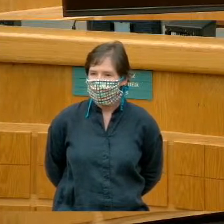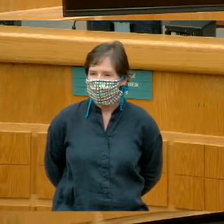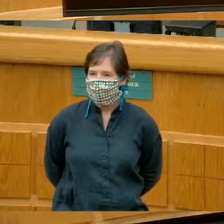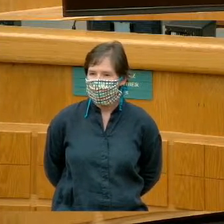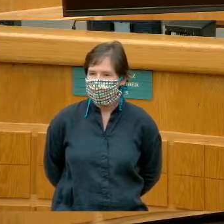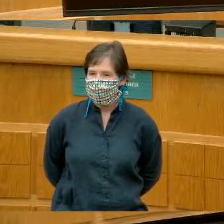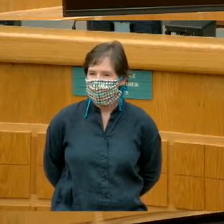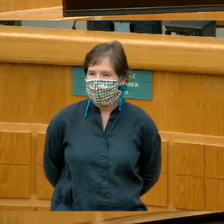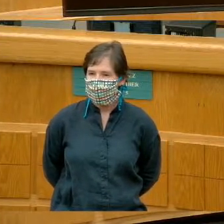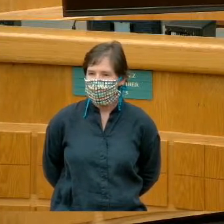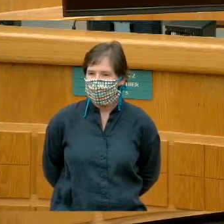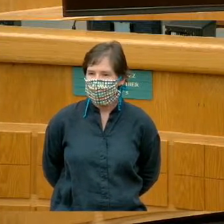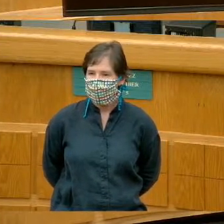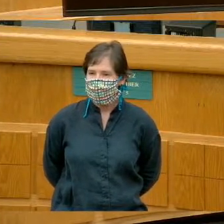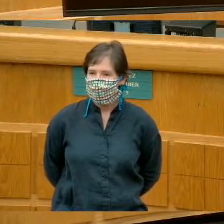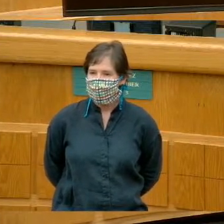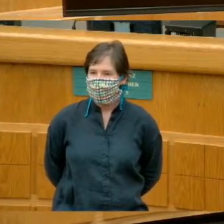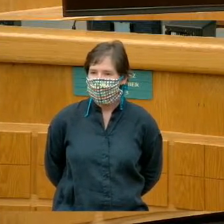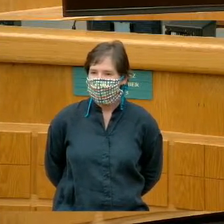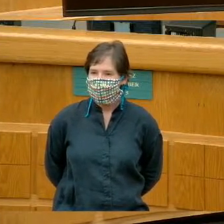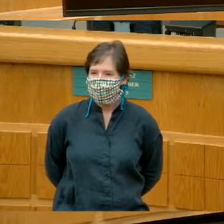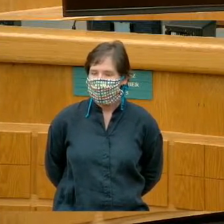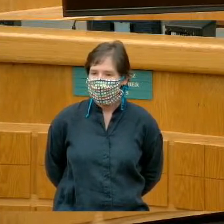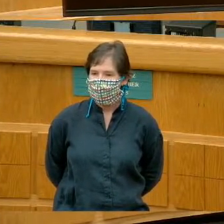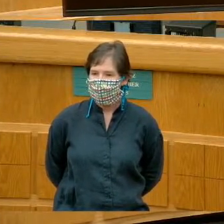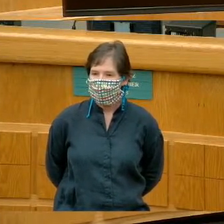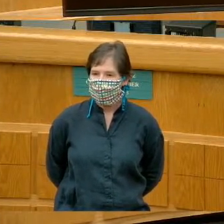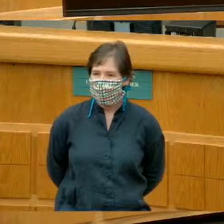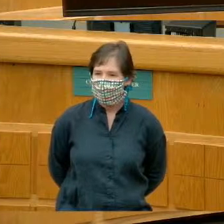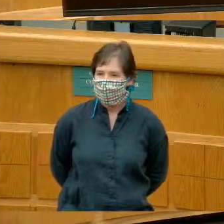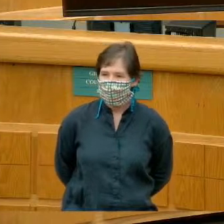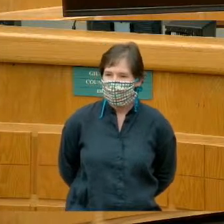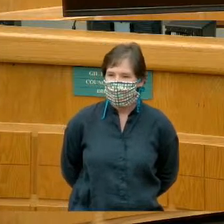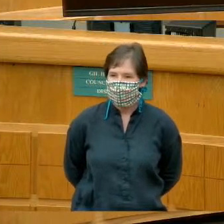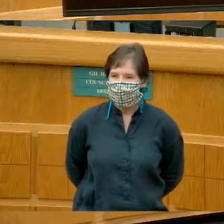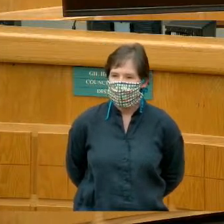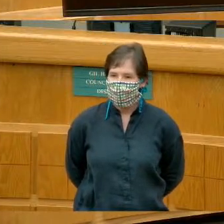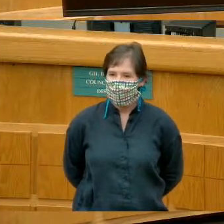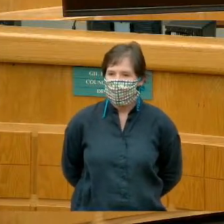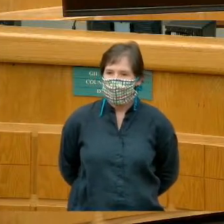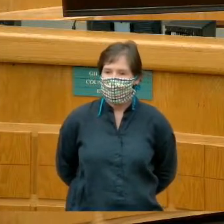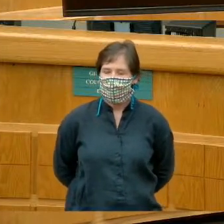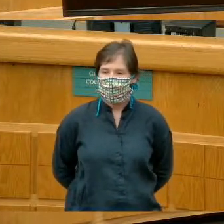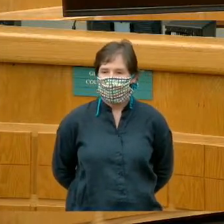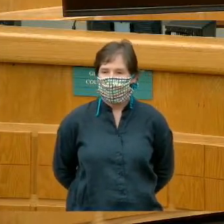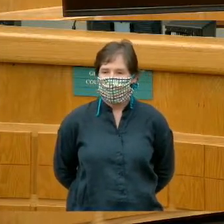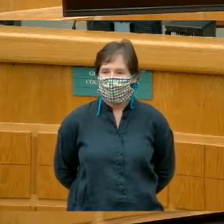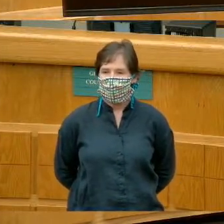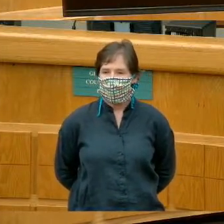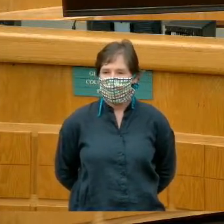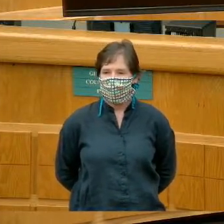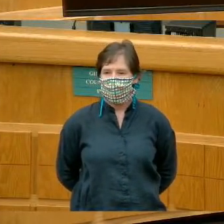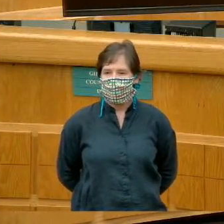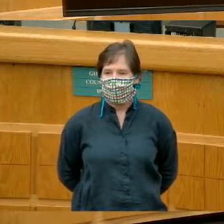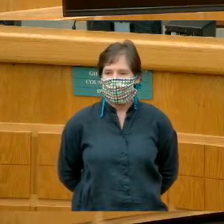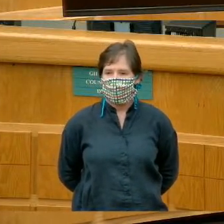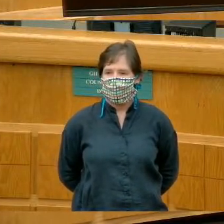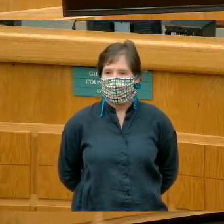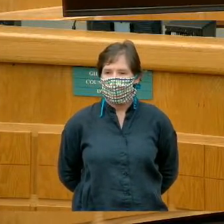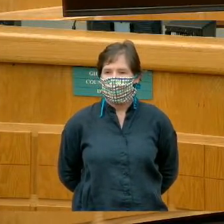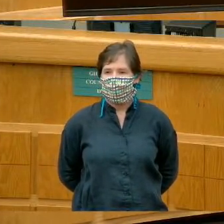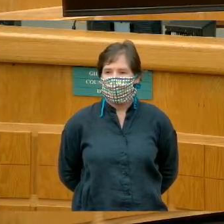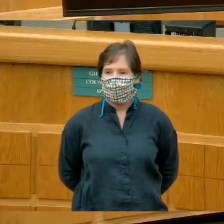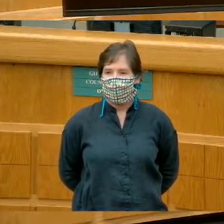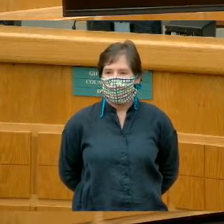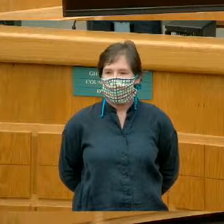la solicitud de una unidad móvil de la morgue. Esto es esencialmente un remolque refrigerado que puede albergar a los fallecidos cuando estamos a capacidad